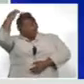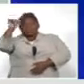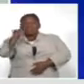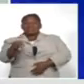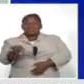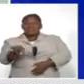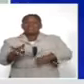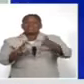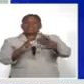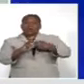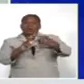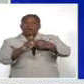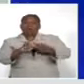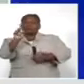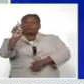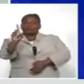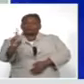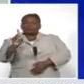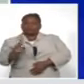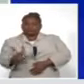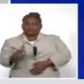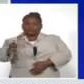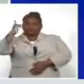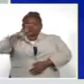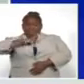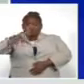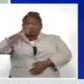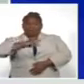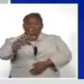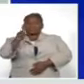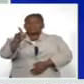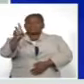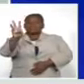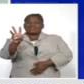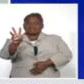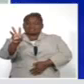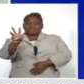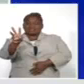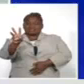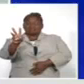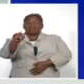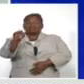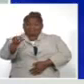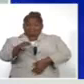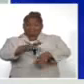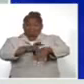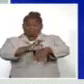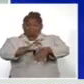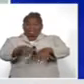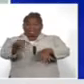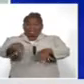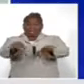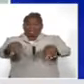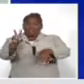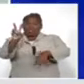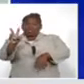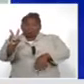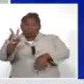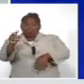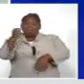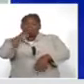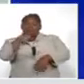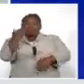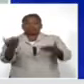uno. Ciego Dávila confirma 13 casos autóctonos, 2 más que la jornada anterior, aunque esta